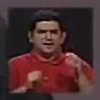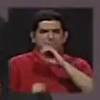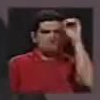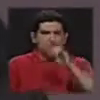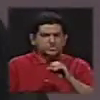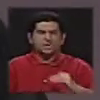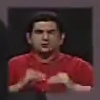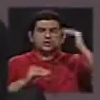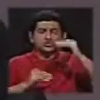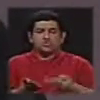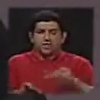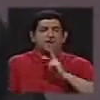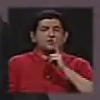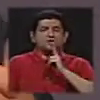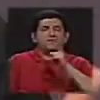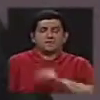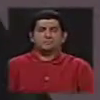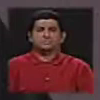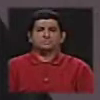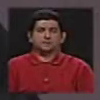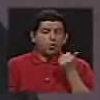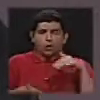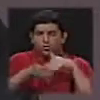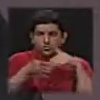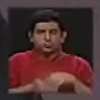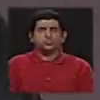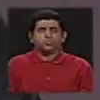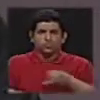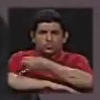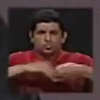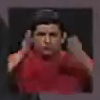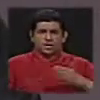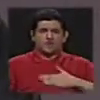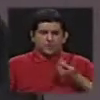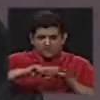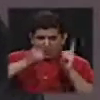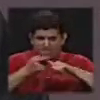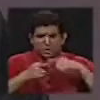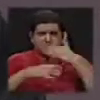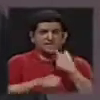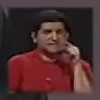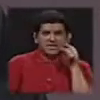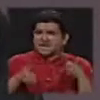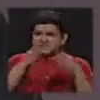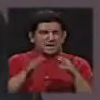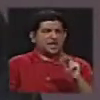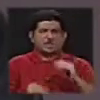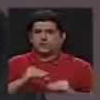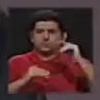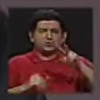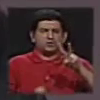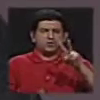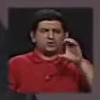240% mayor al valor real. Y otro estudio que preparó un ingeniero amigo mío me dice, esta carretera no debería costar más